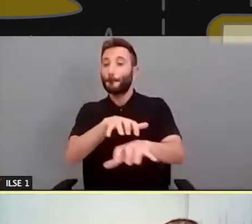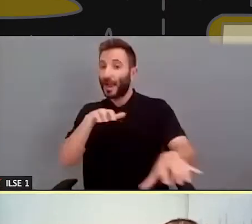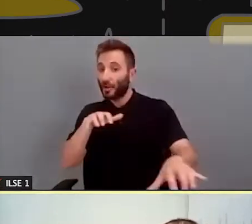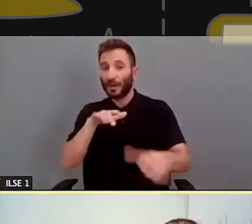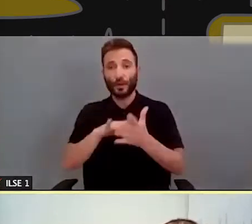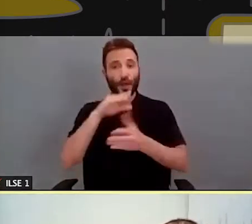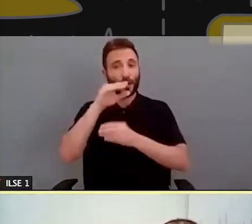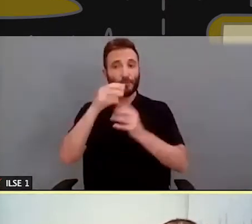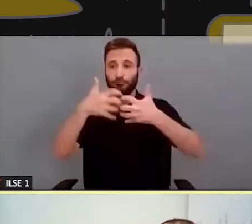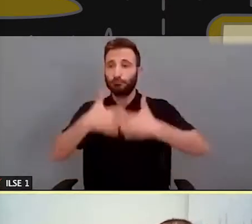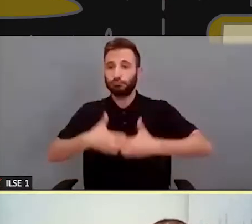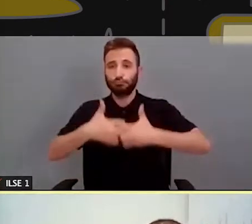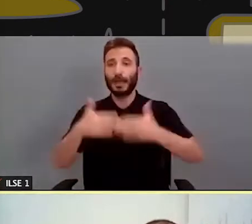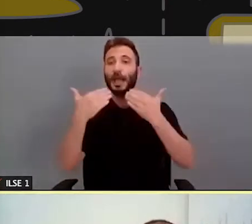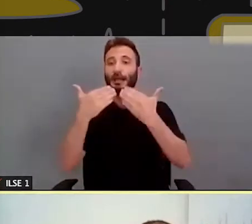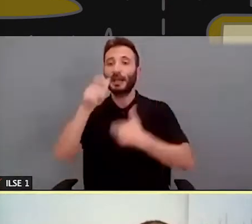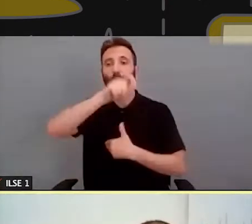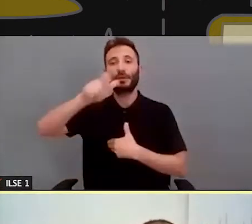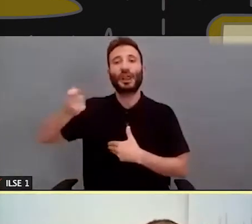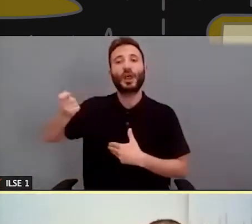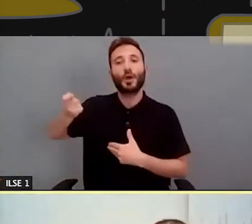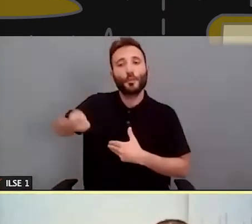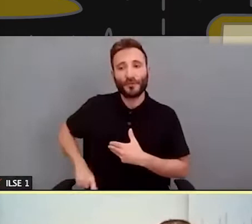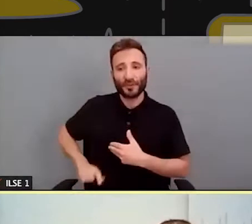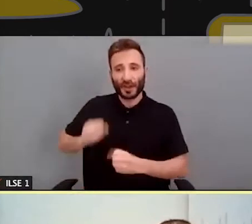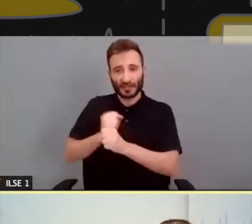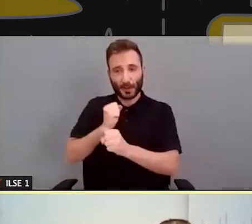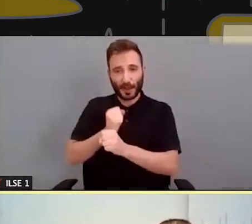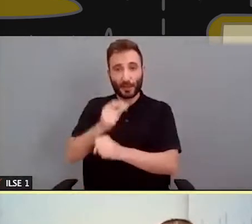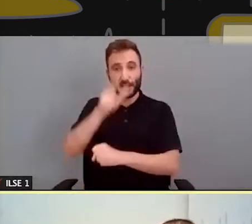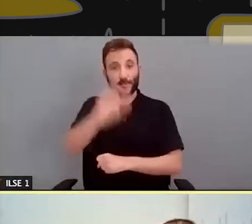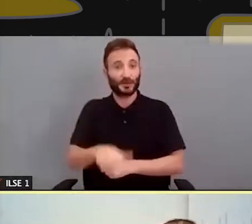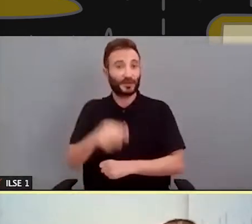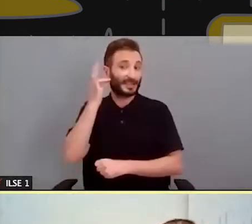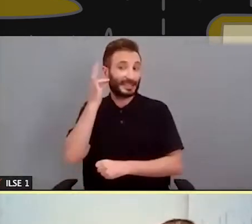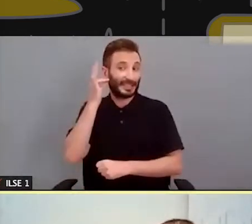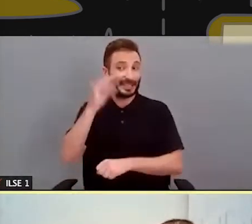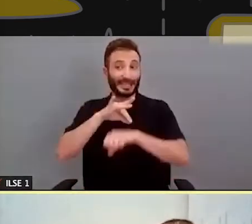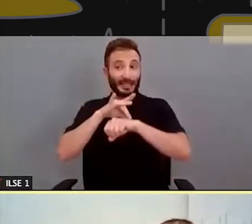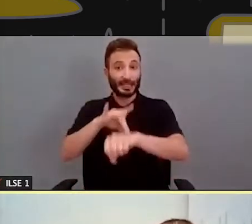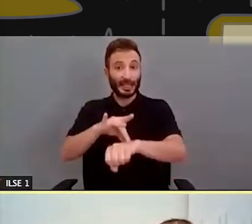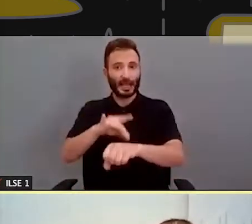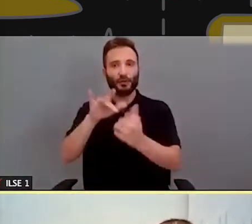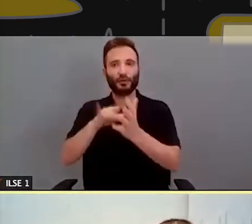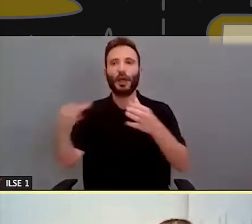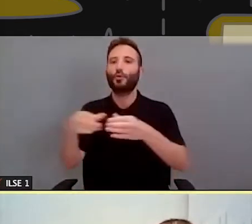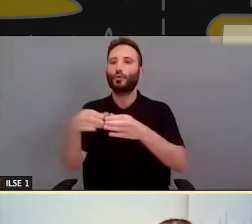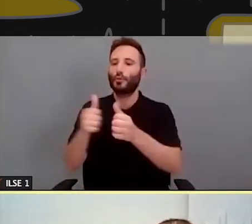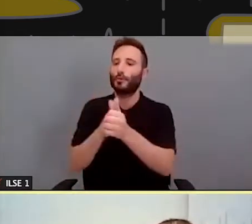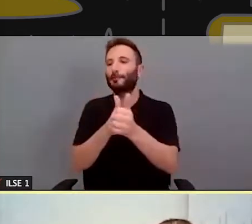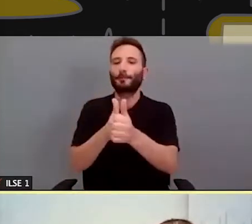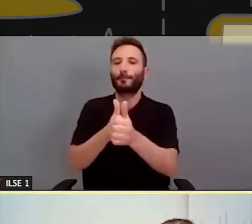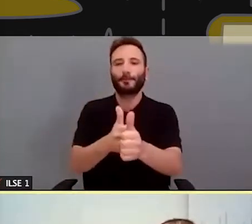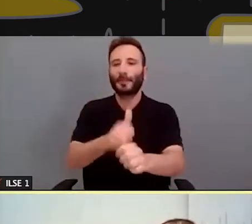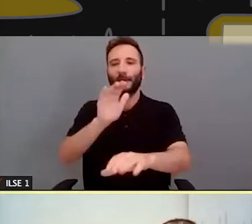porque tenemos grandes profesionales, ¿no? Aquí tenemos a nuestra guía, la María José Ania, conduciendo uno de estos grupos de Easy Walking